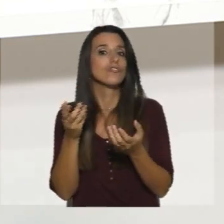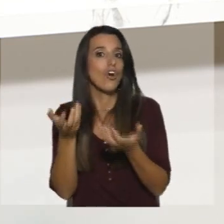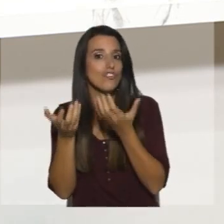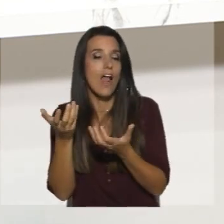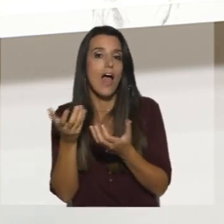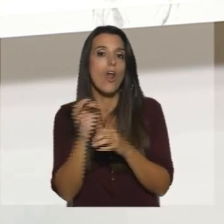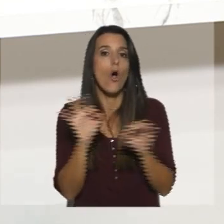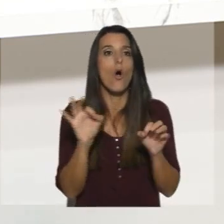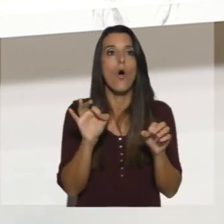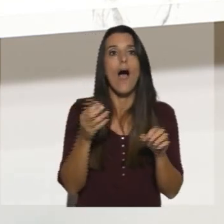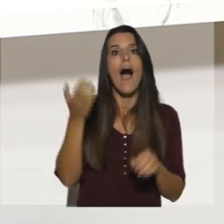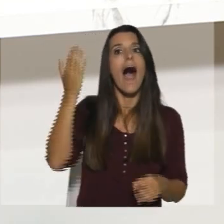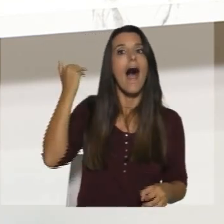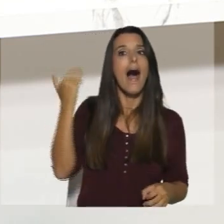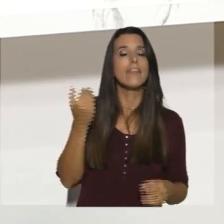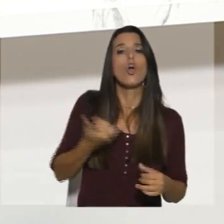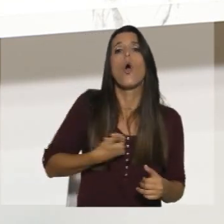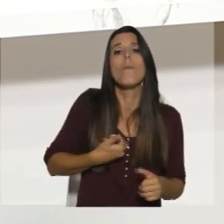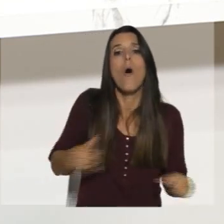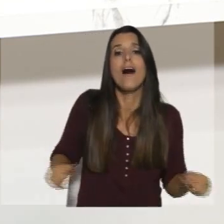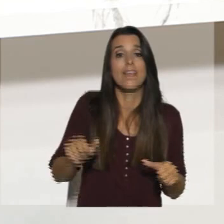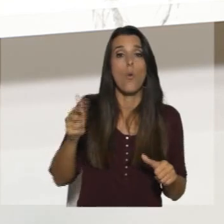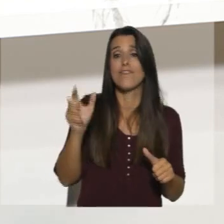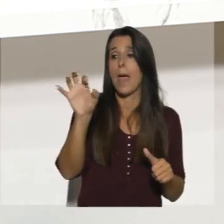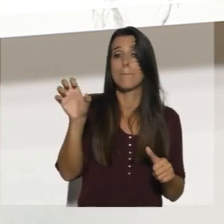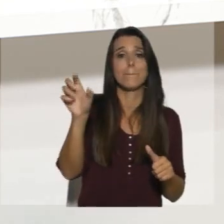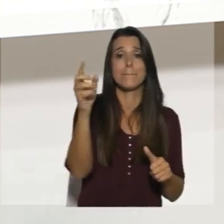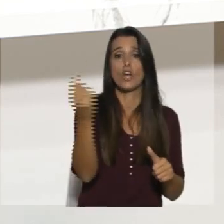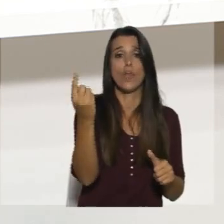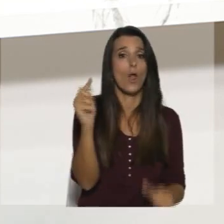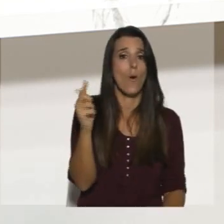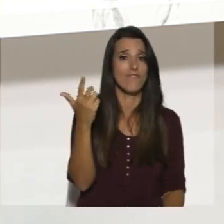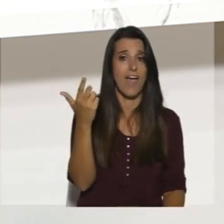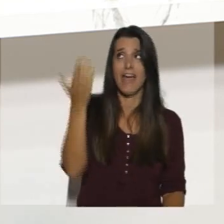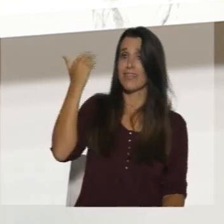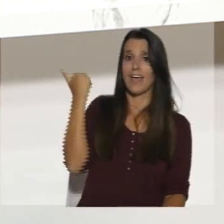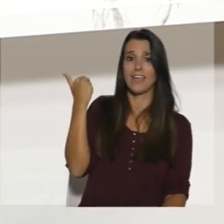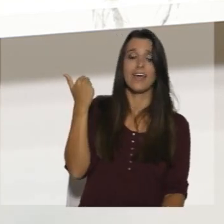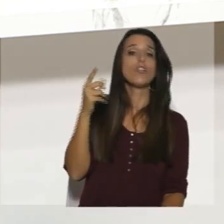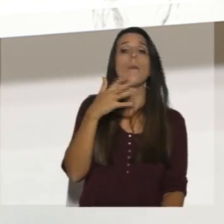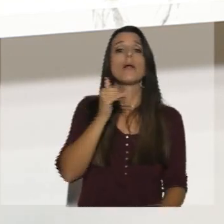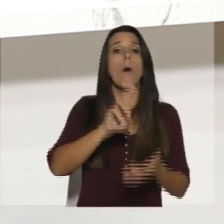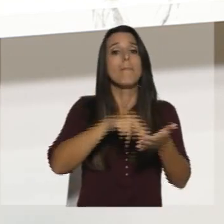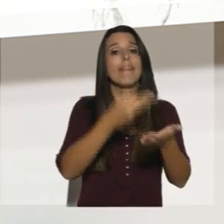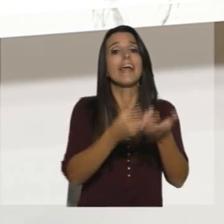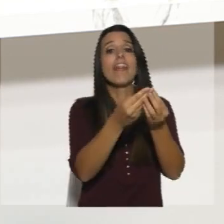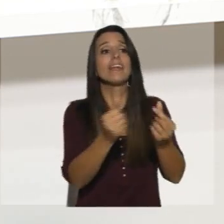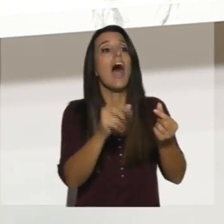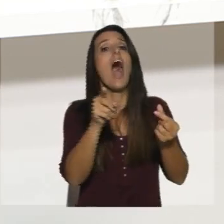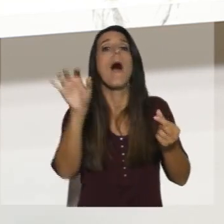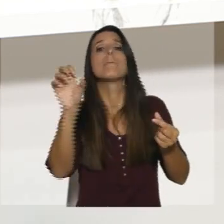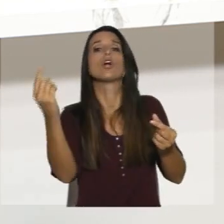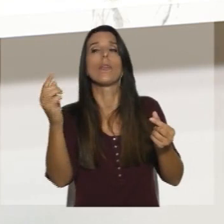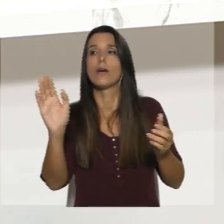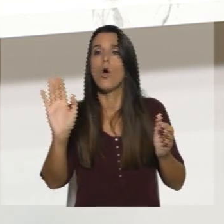se hacía antes la realidad es que no todo el mundo tiene micro. No, también. Usted, siempre, claro, decimos, bueno, la manteca al micro. Está, pará. Y yo,